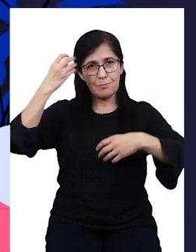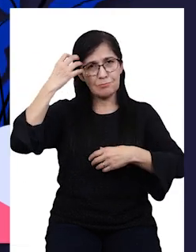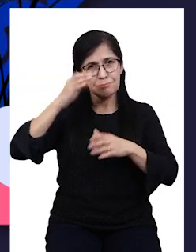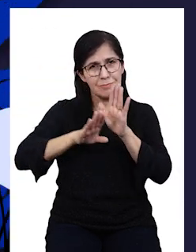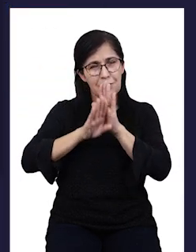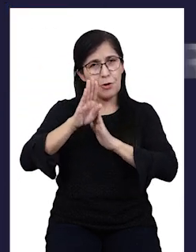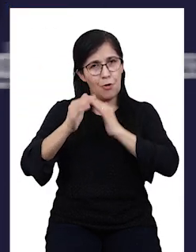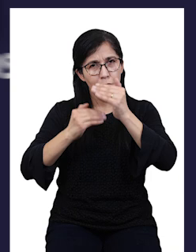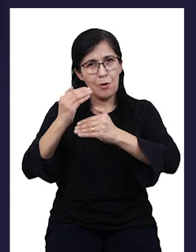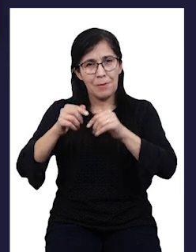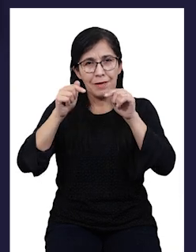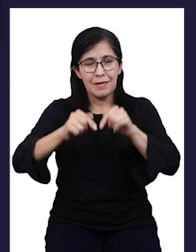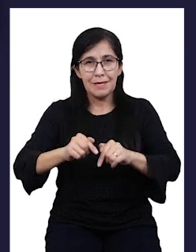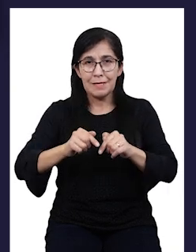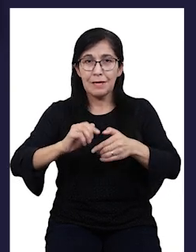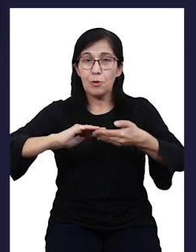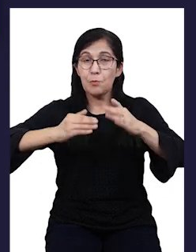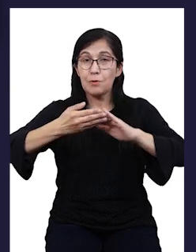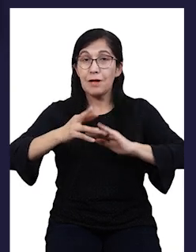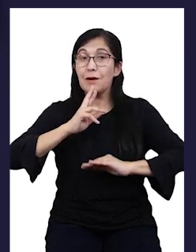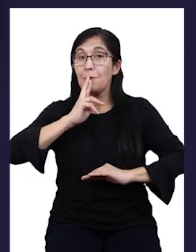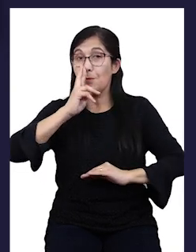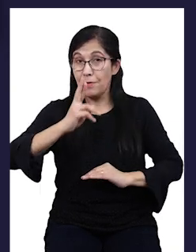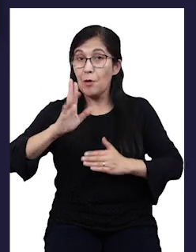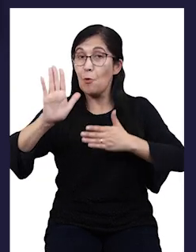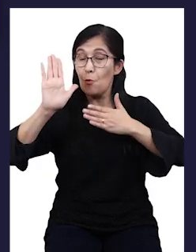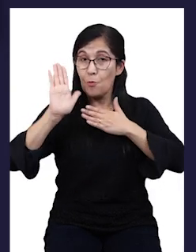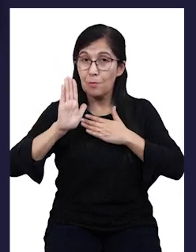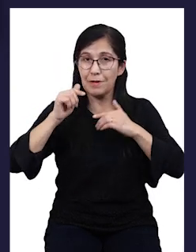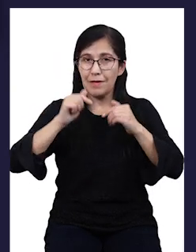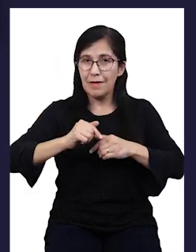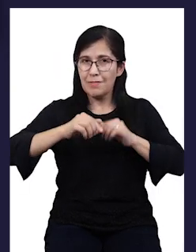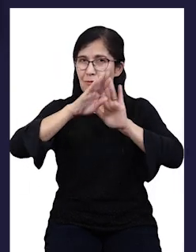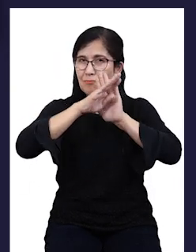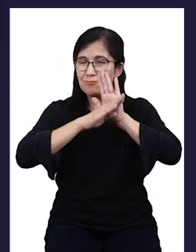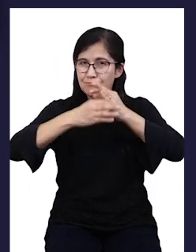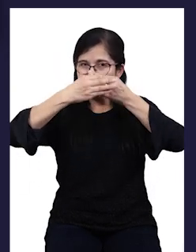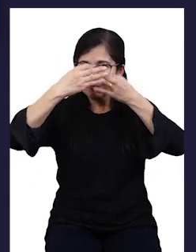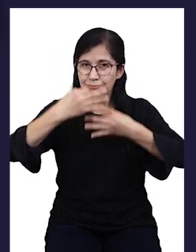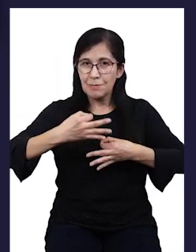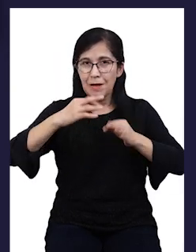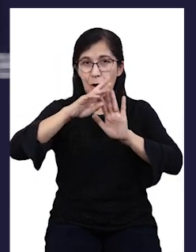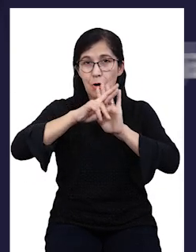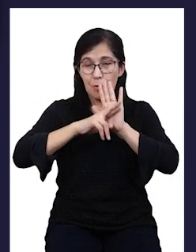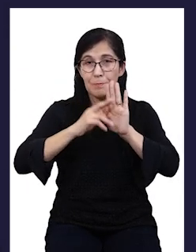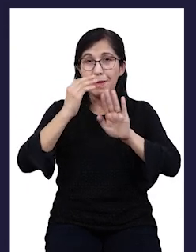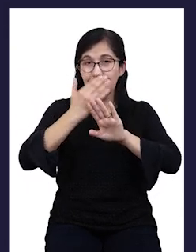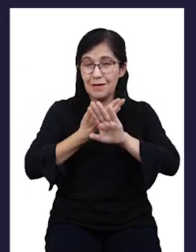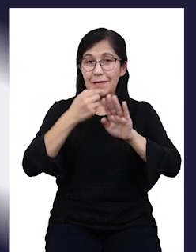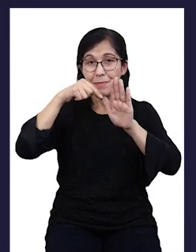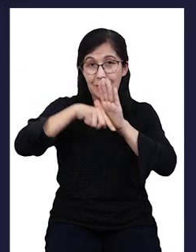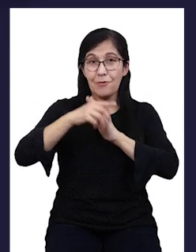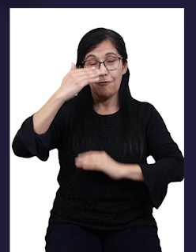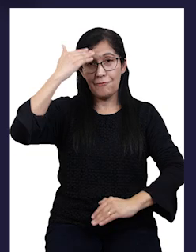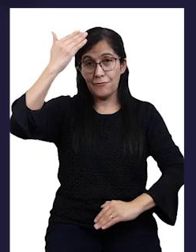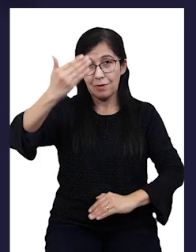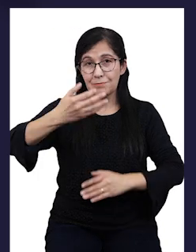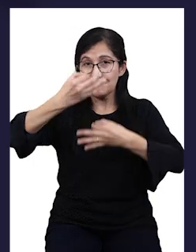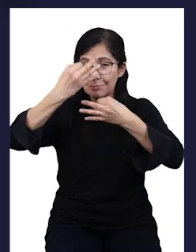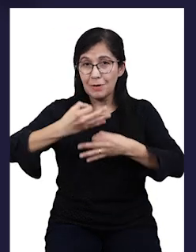permanente, respondiendo como comunidad universitaria al cumplimiento de estándares y normativas internas y